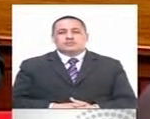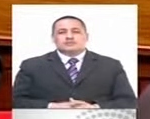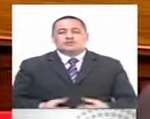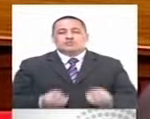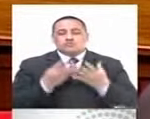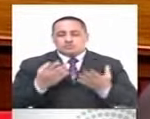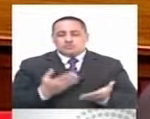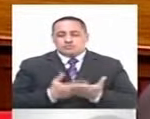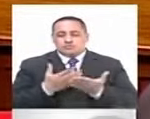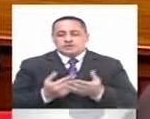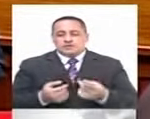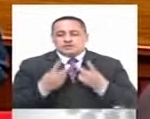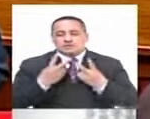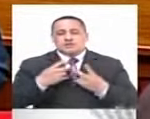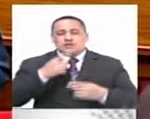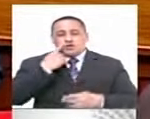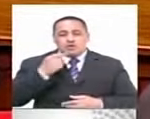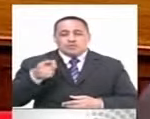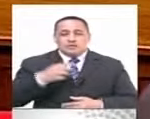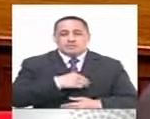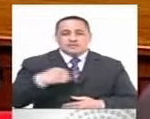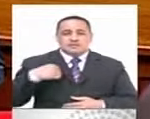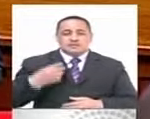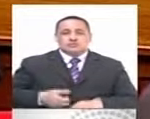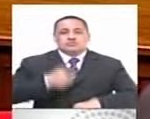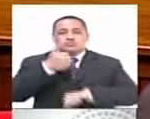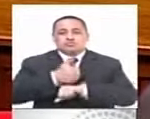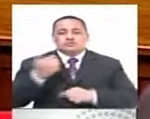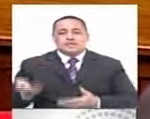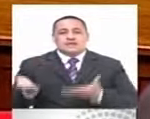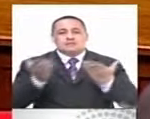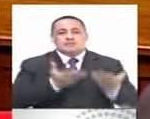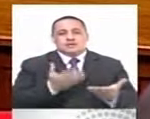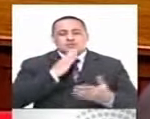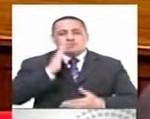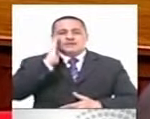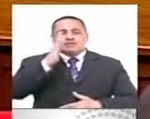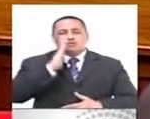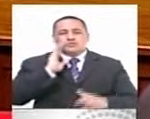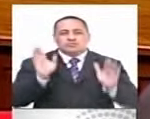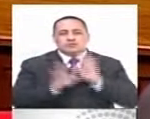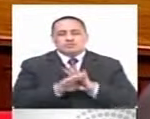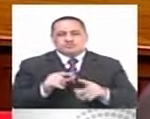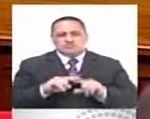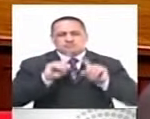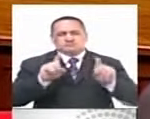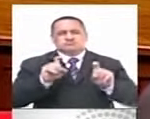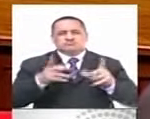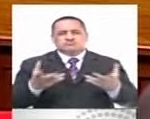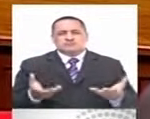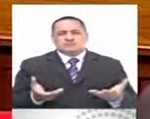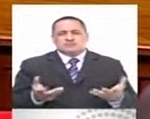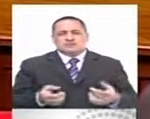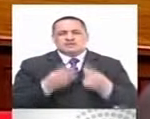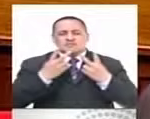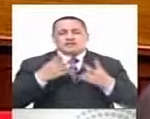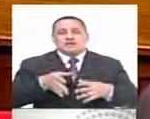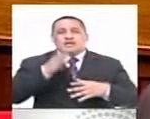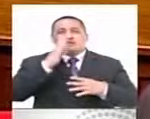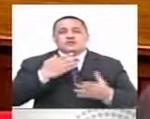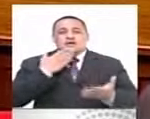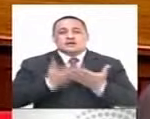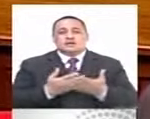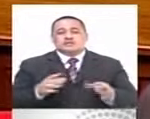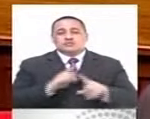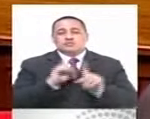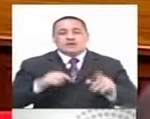notable señor canciller al momento de dar paso a una designación totalmente cuestionada. A Dios gracias, eso no ha